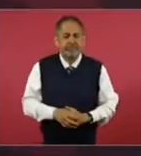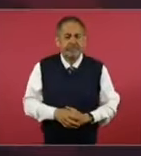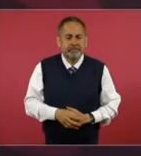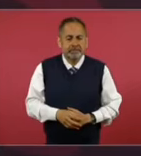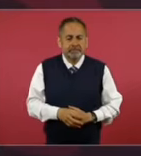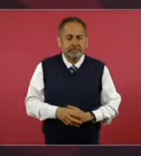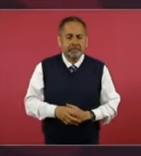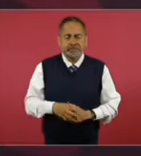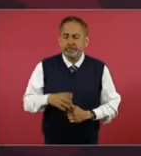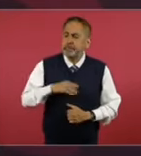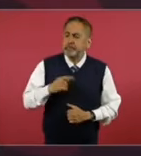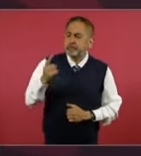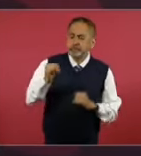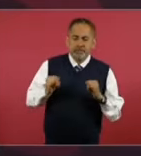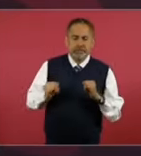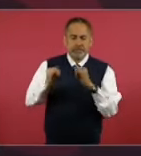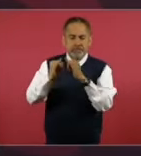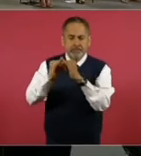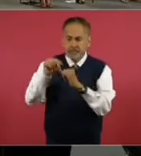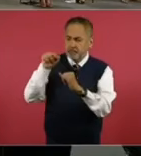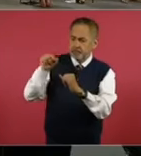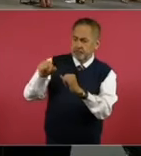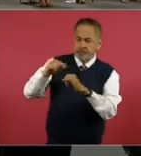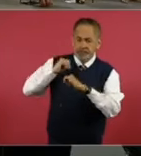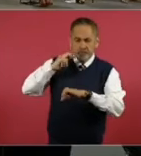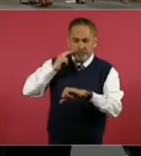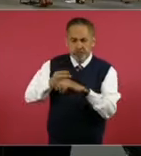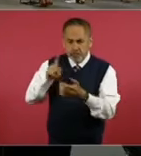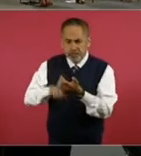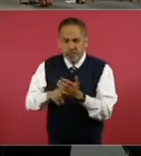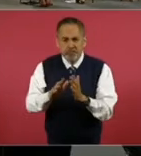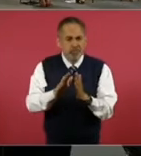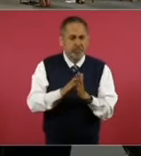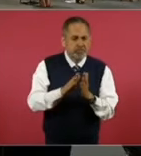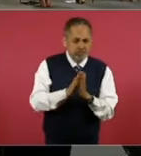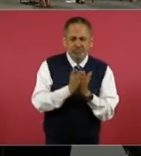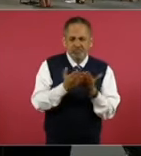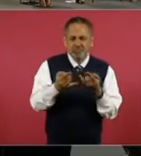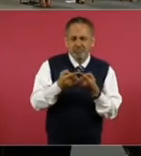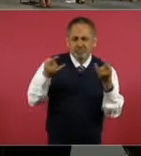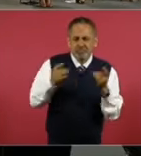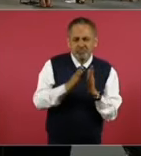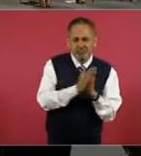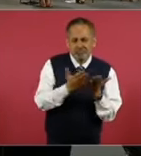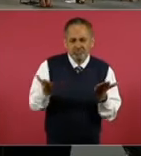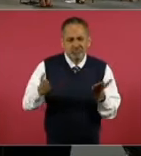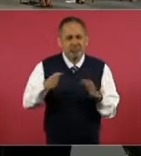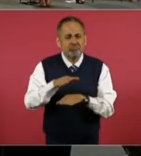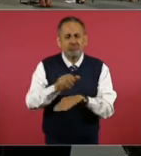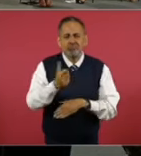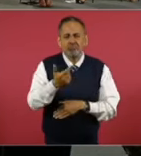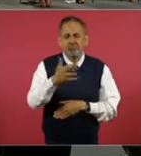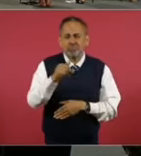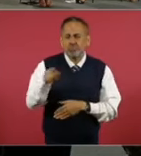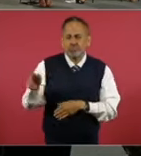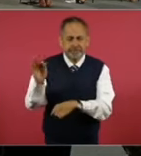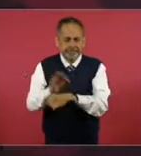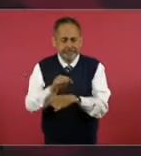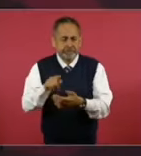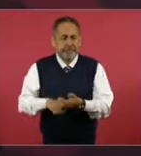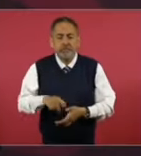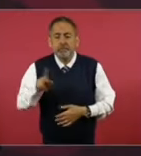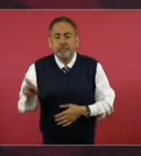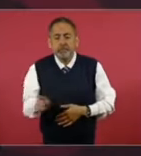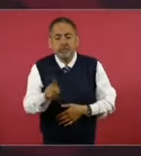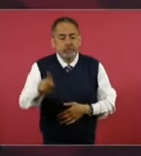Hay una institución encargada de custodiar parte fundamental de ese legado. Los pueblos y las comunidades campesinas